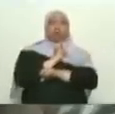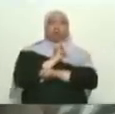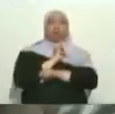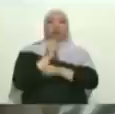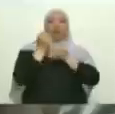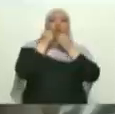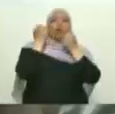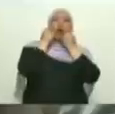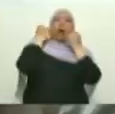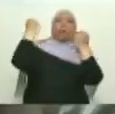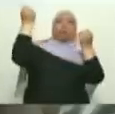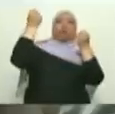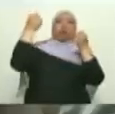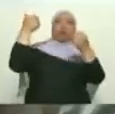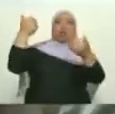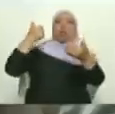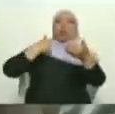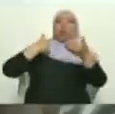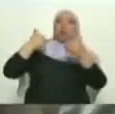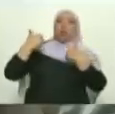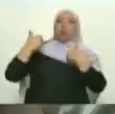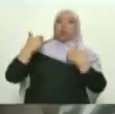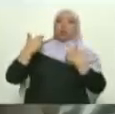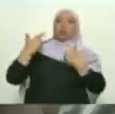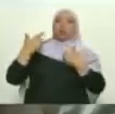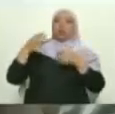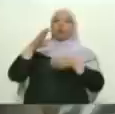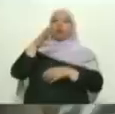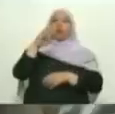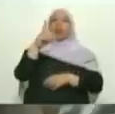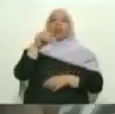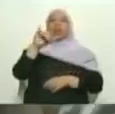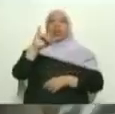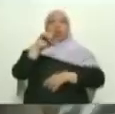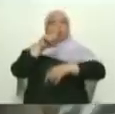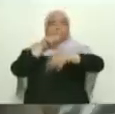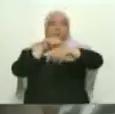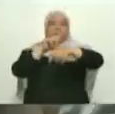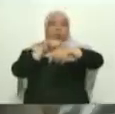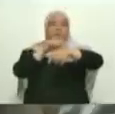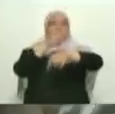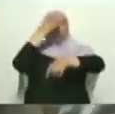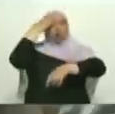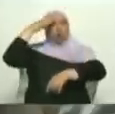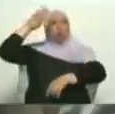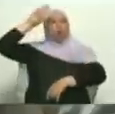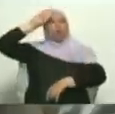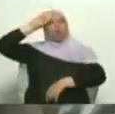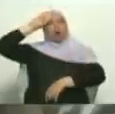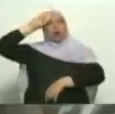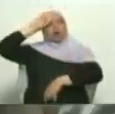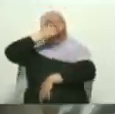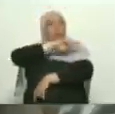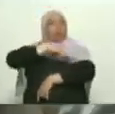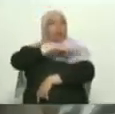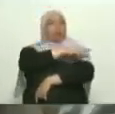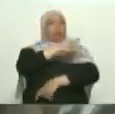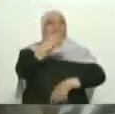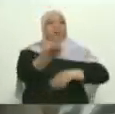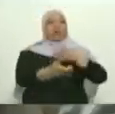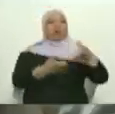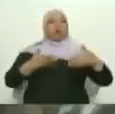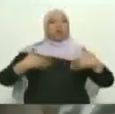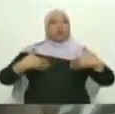Incluso buscaron atacar los CDI, las salas de rehabilitación integral, etcétera, centros de